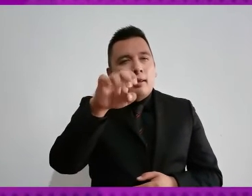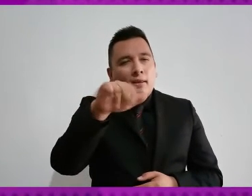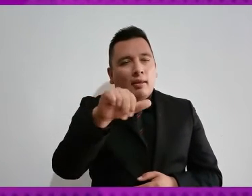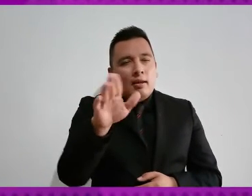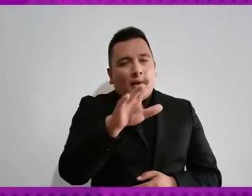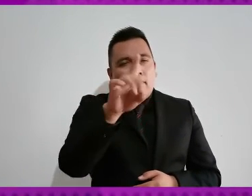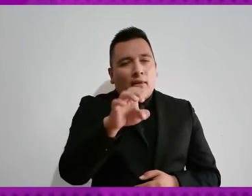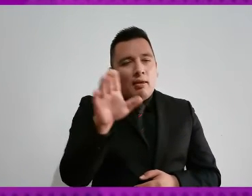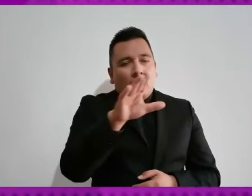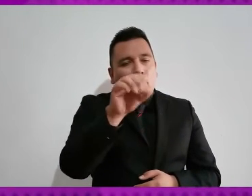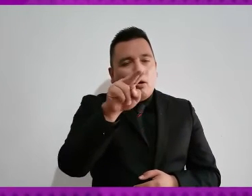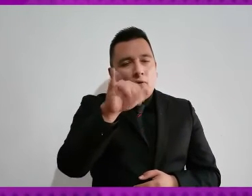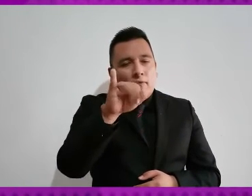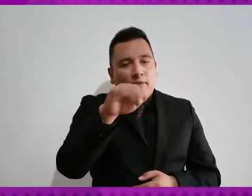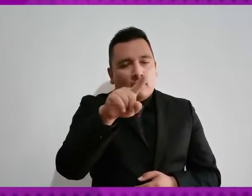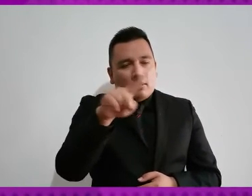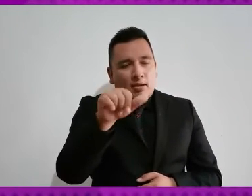autoridades jurisdiccionales, tribunales,